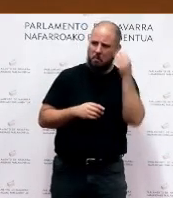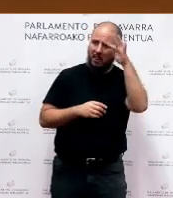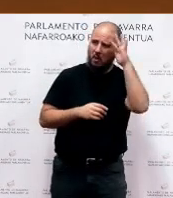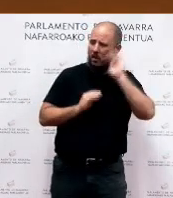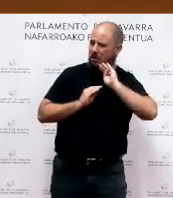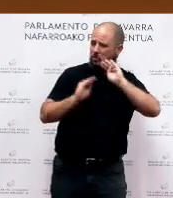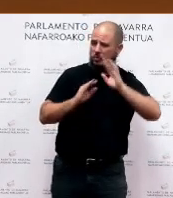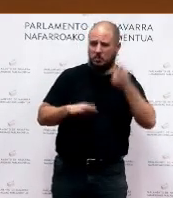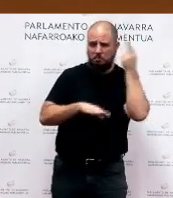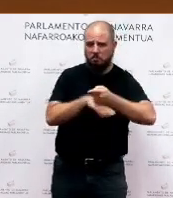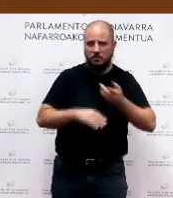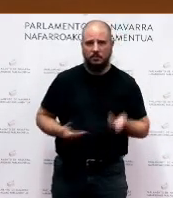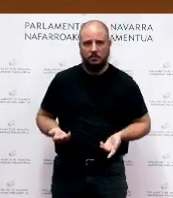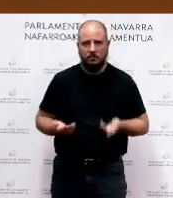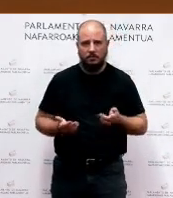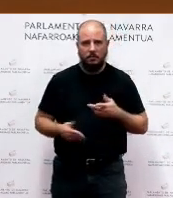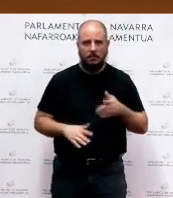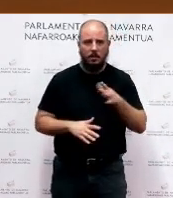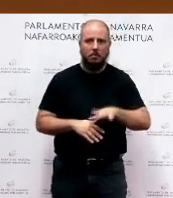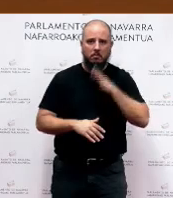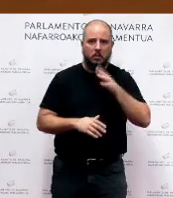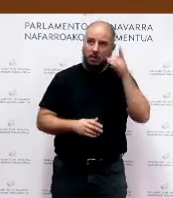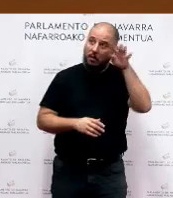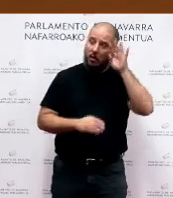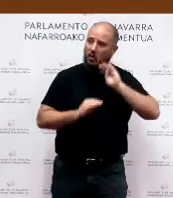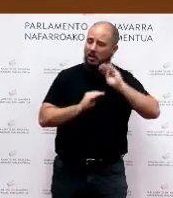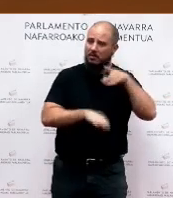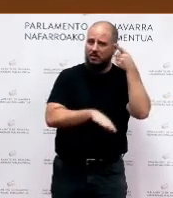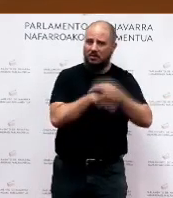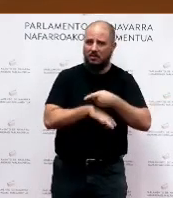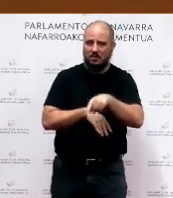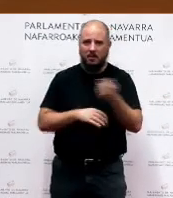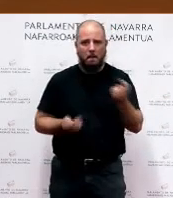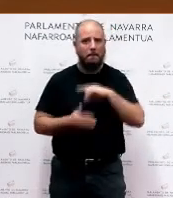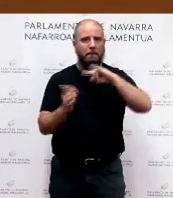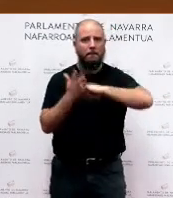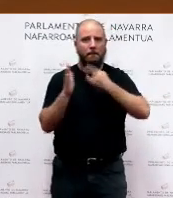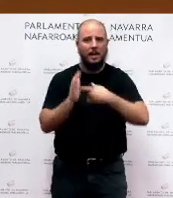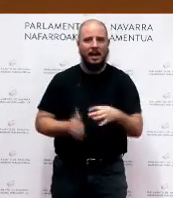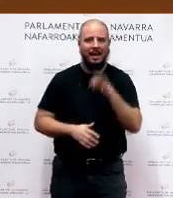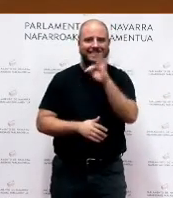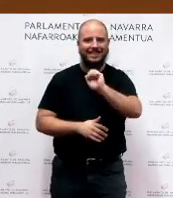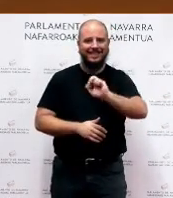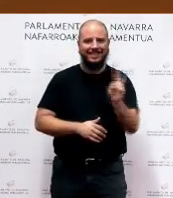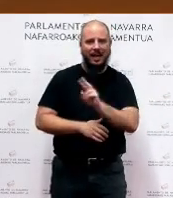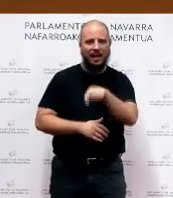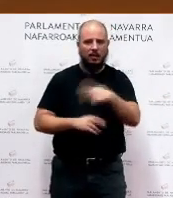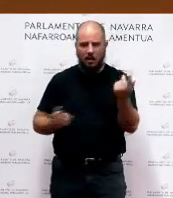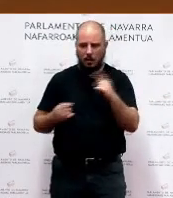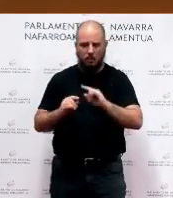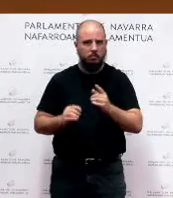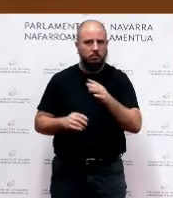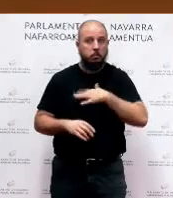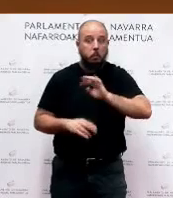imposiciones dogmáticas y sectarias han paralizado el plan del TAP capaz que podían estar ya construyéndose las